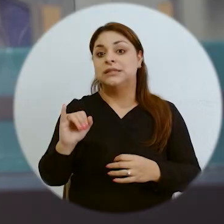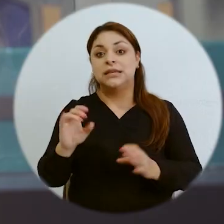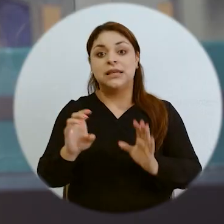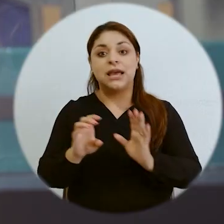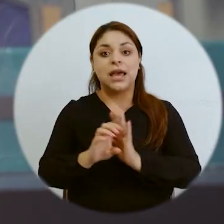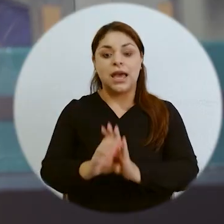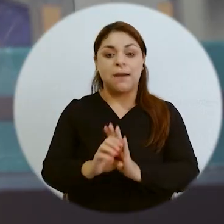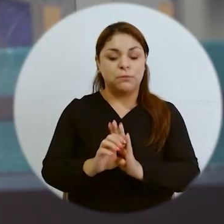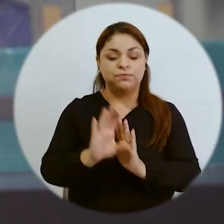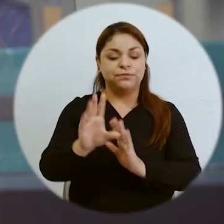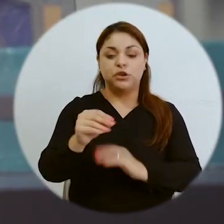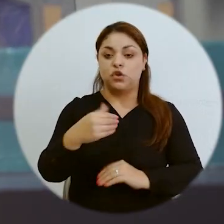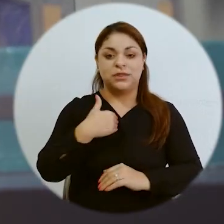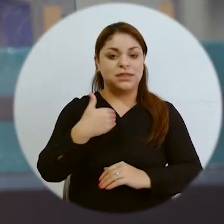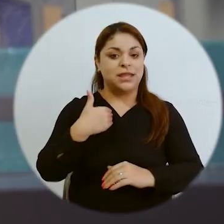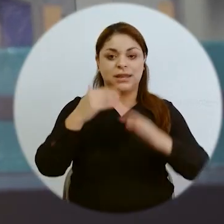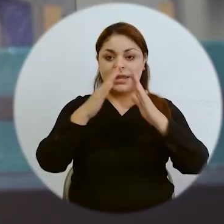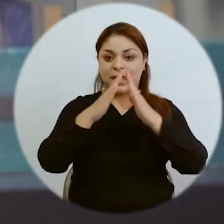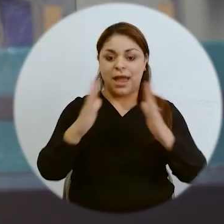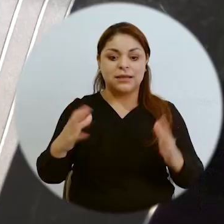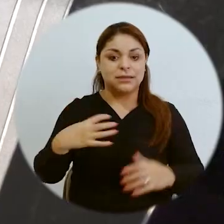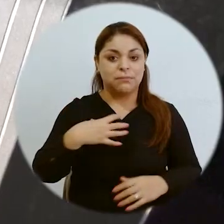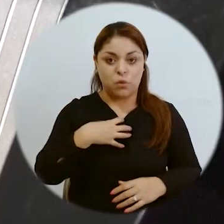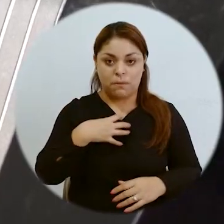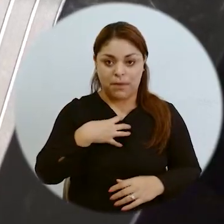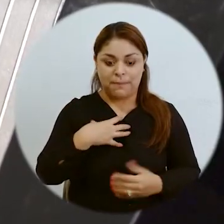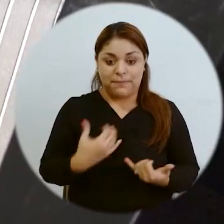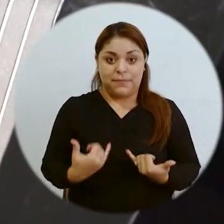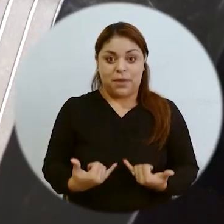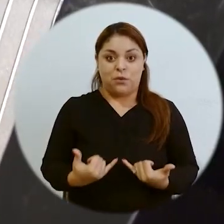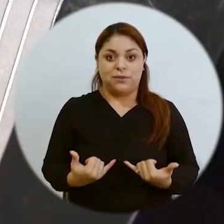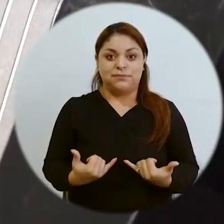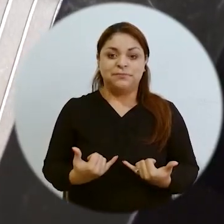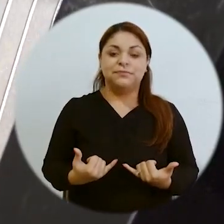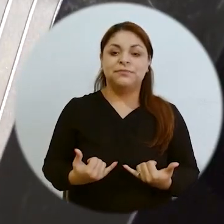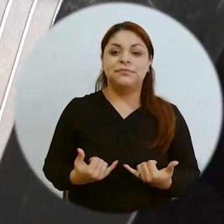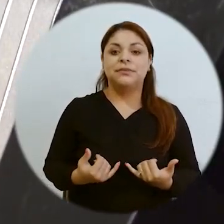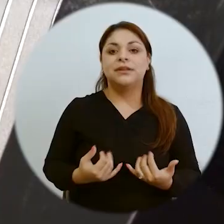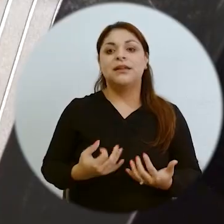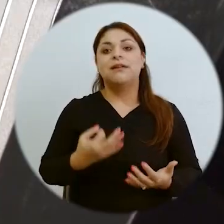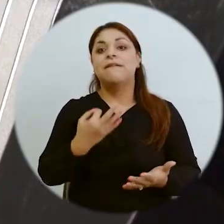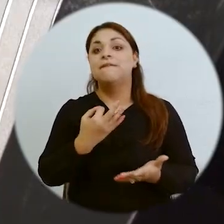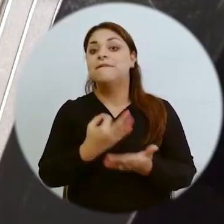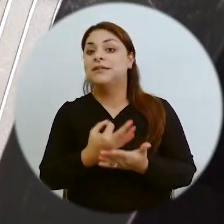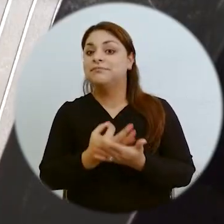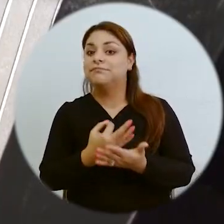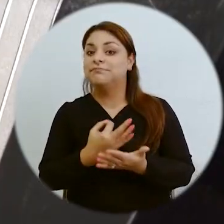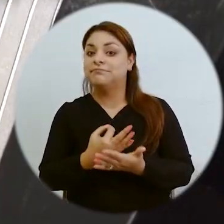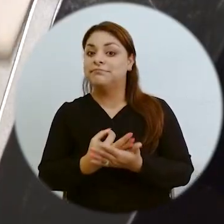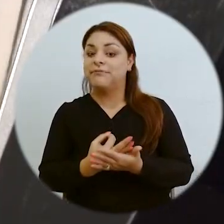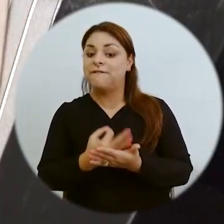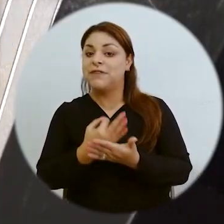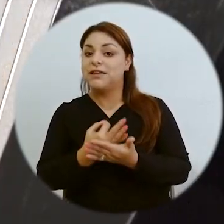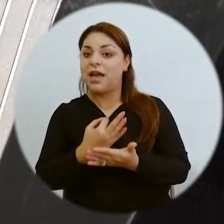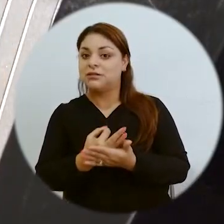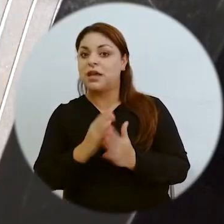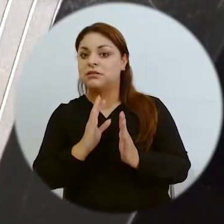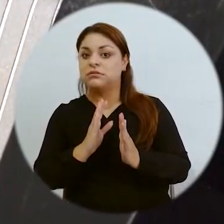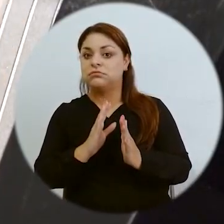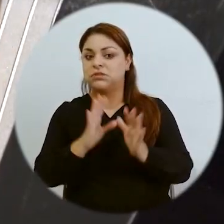Posiblemente es indispensable, sí, la política pública en algunos momentos, pero debiera ser una decisión